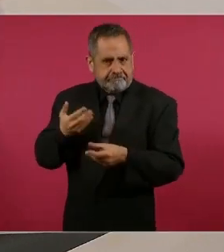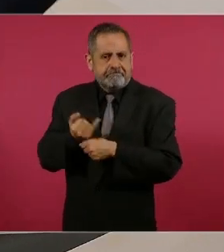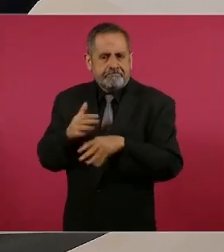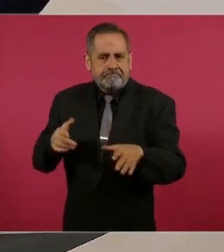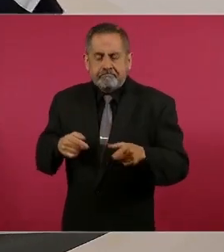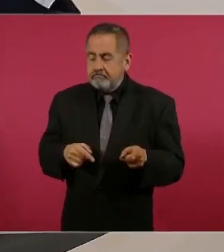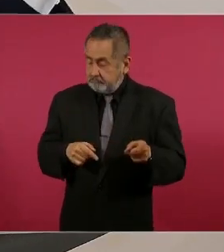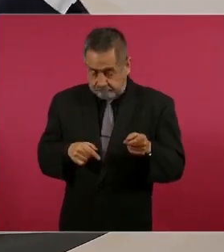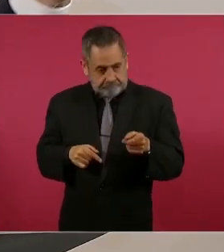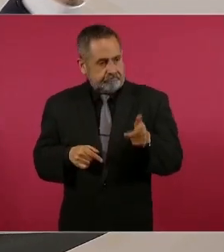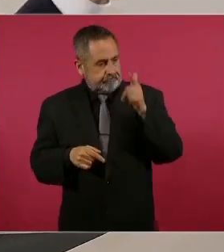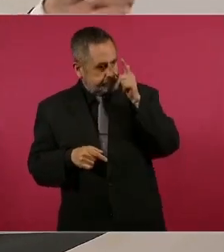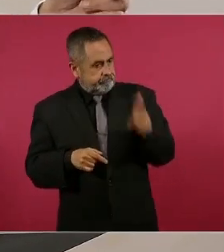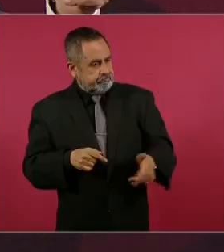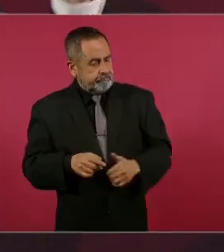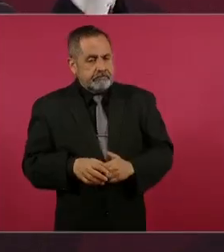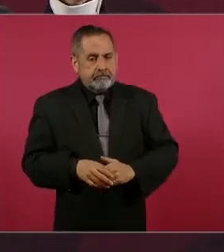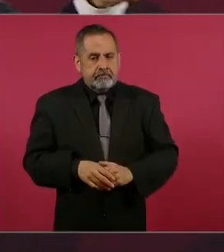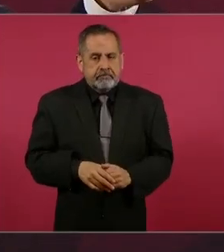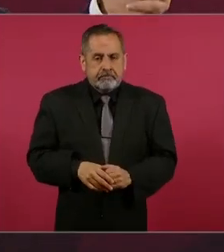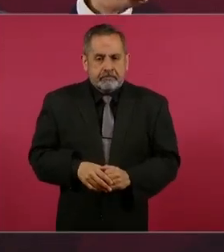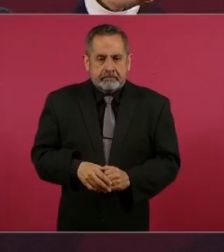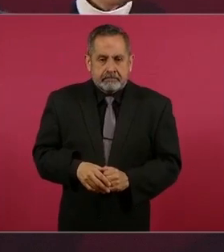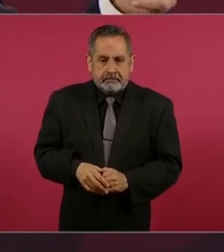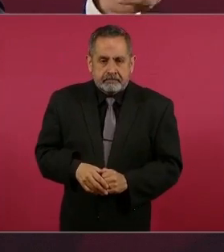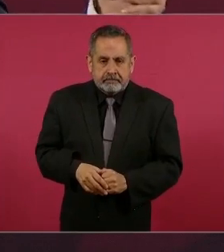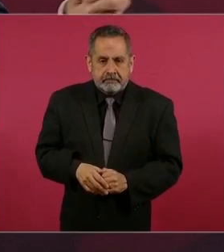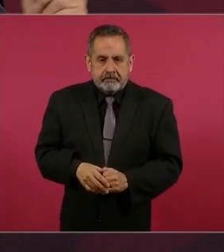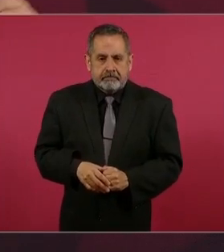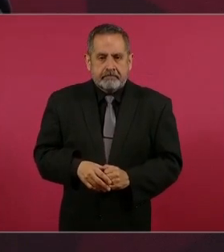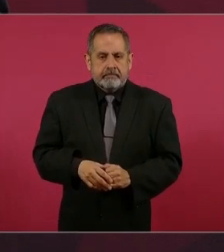que tienen, que todavía